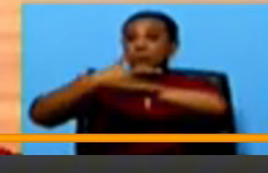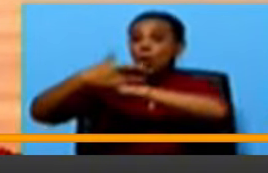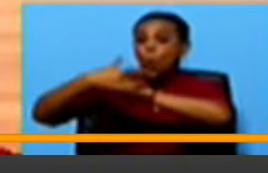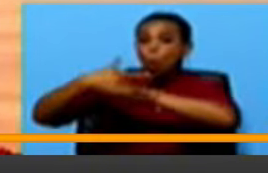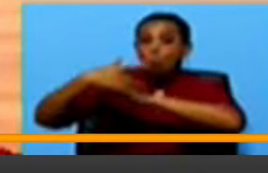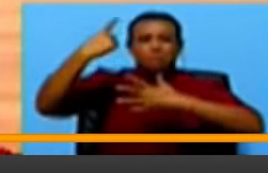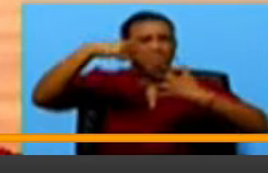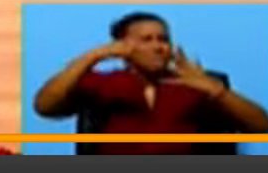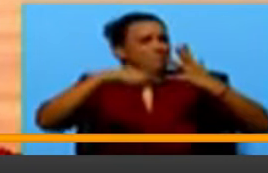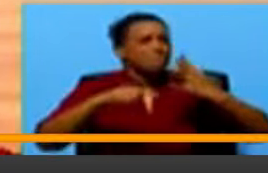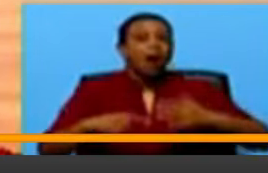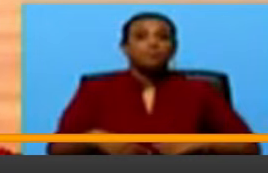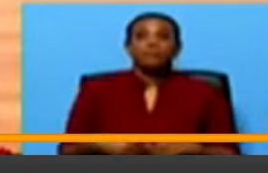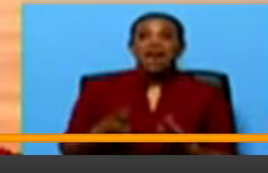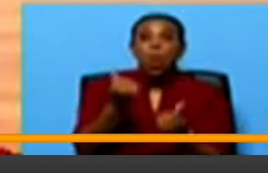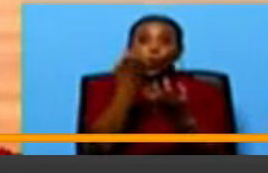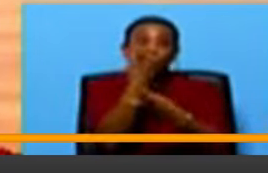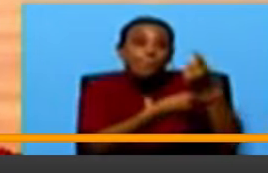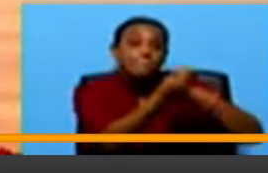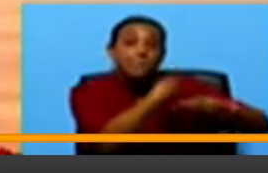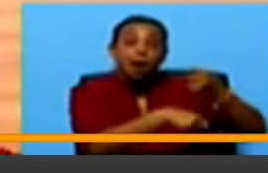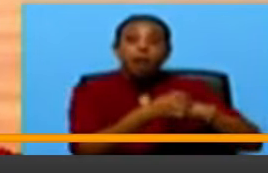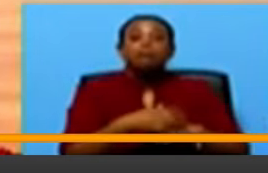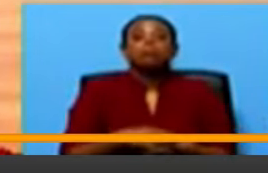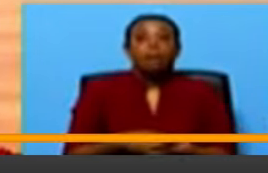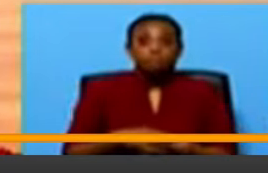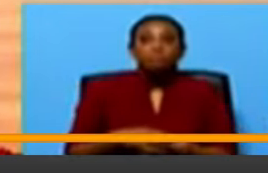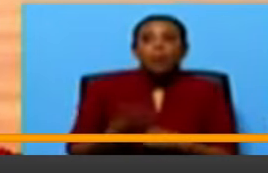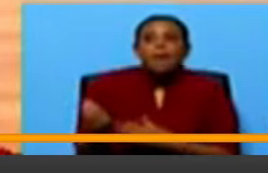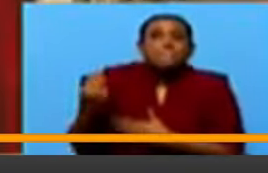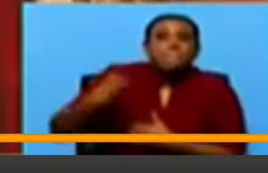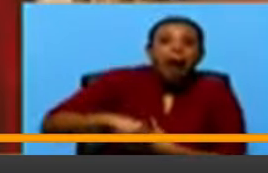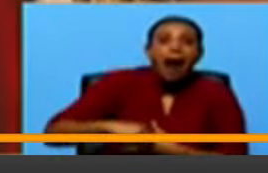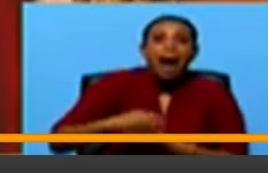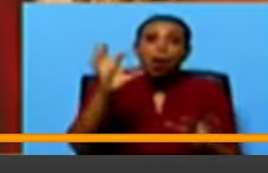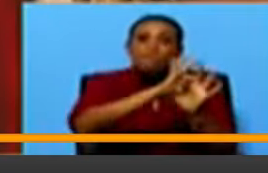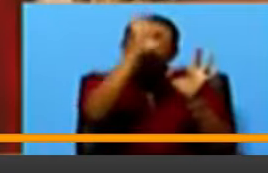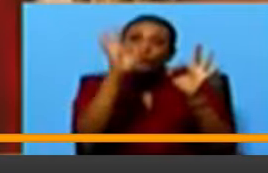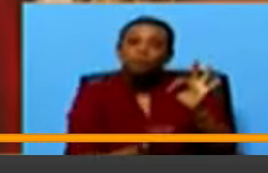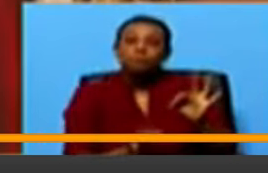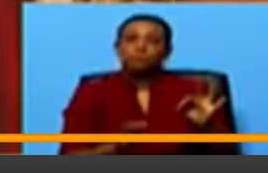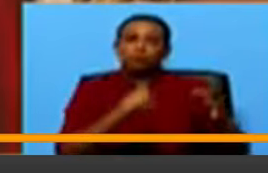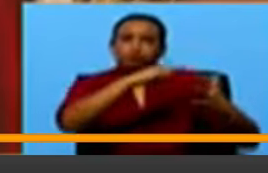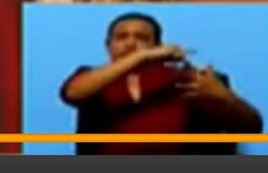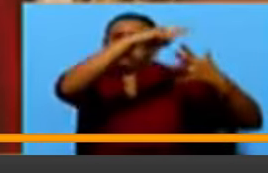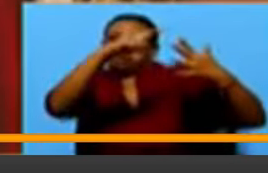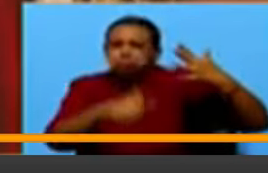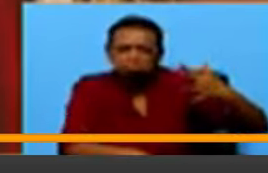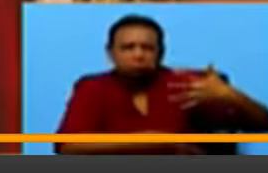tecnológico, en lo comercial, inclusive en lo financiero.